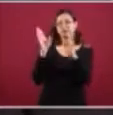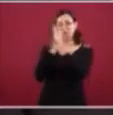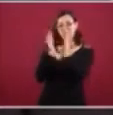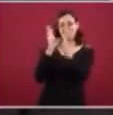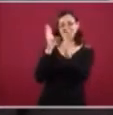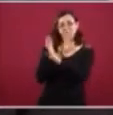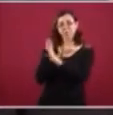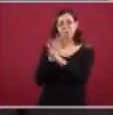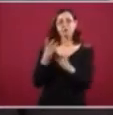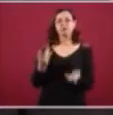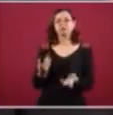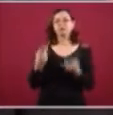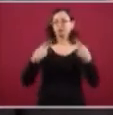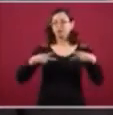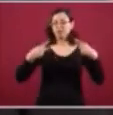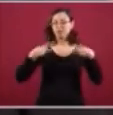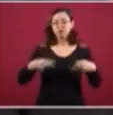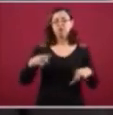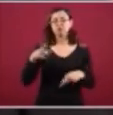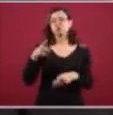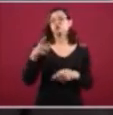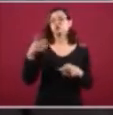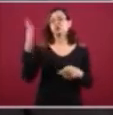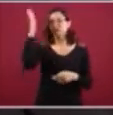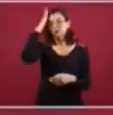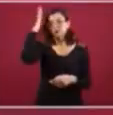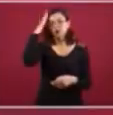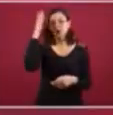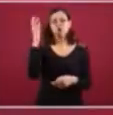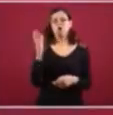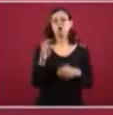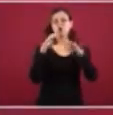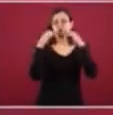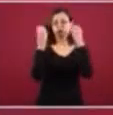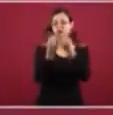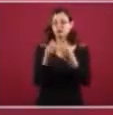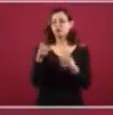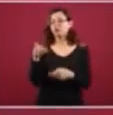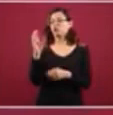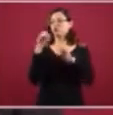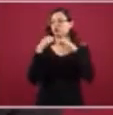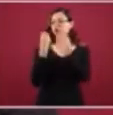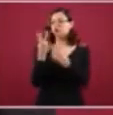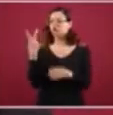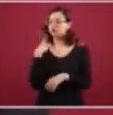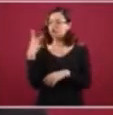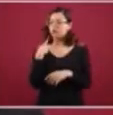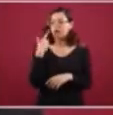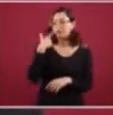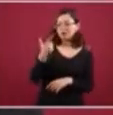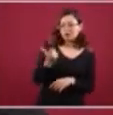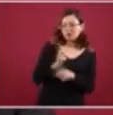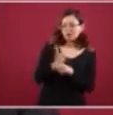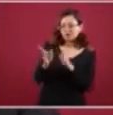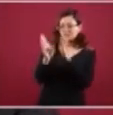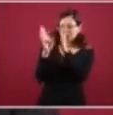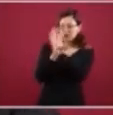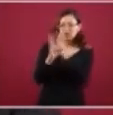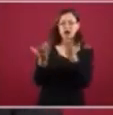a particulares, a dirigentes de organizaciones sociales, de organizaciones políticas. Ahora